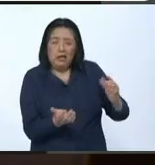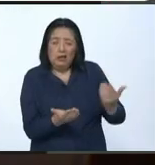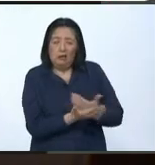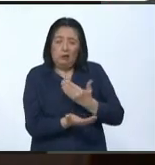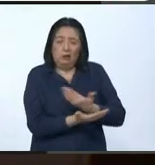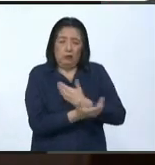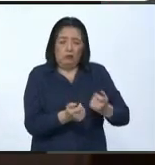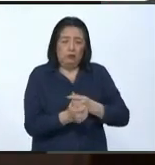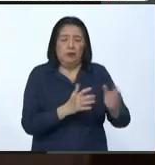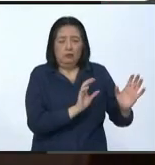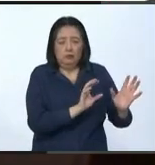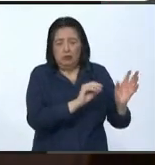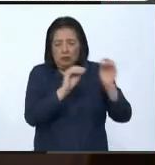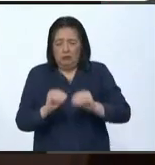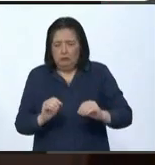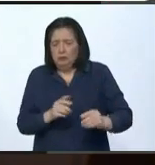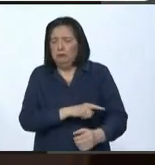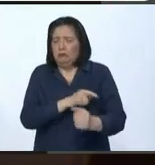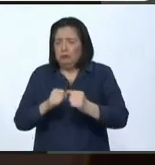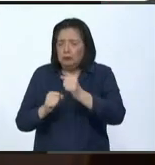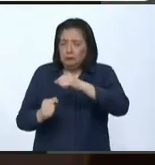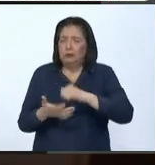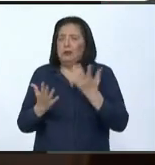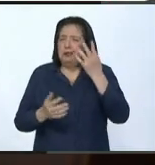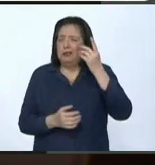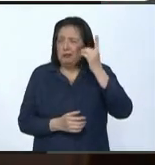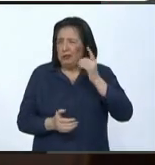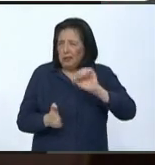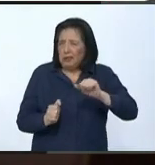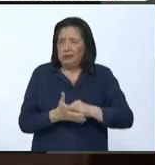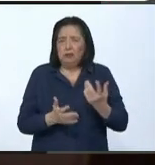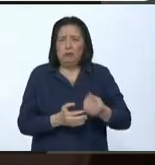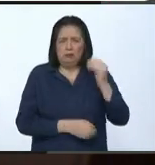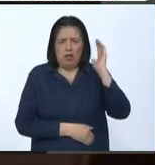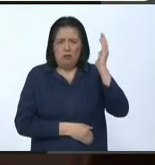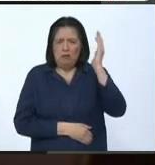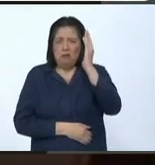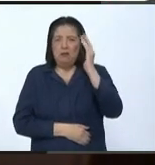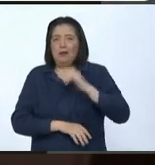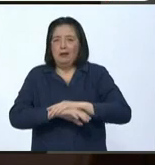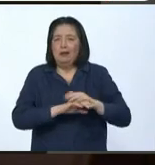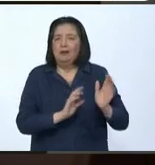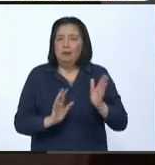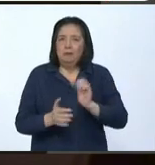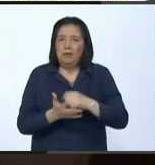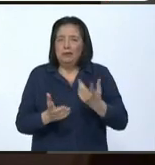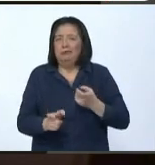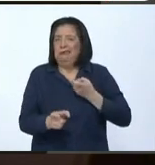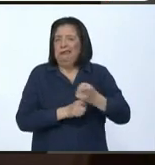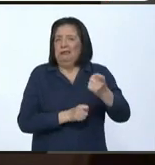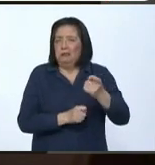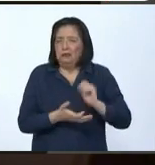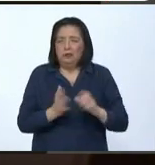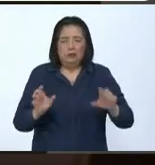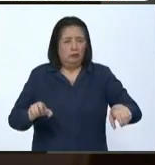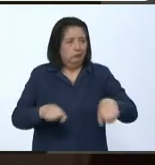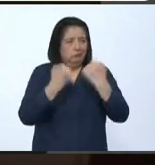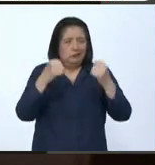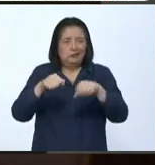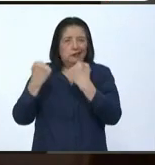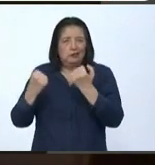democracia por una dictadura. El plan estuvo claramente dirigido a dañar o